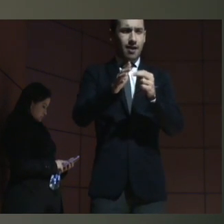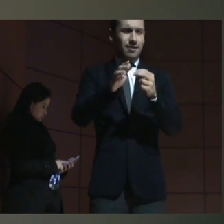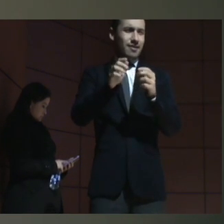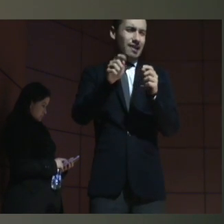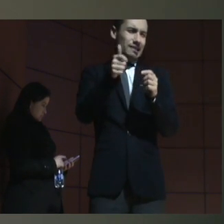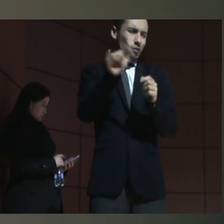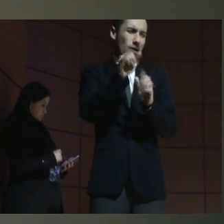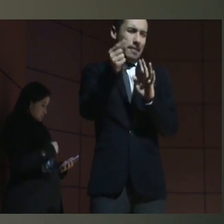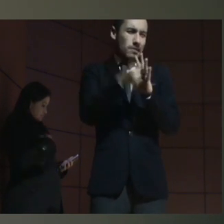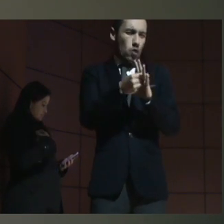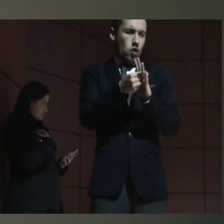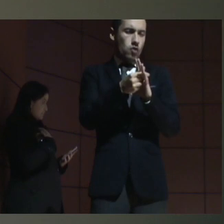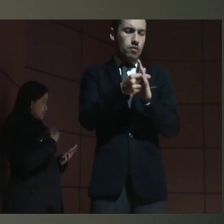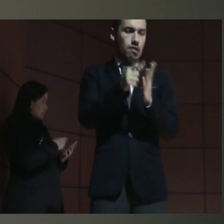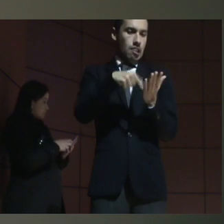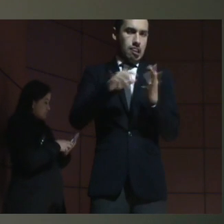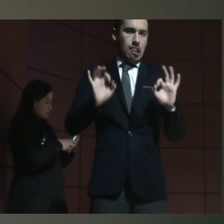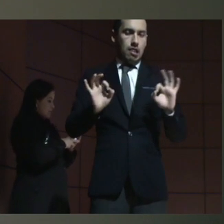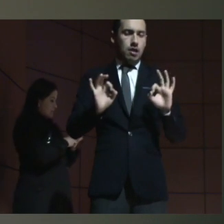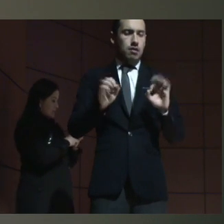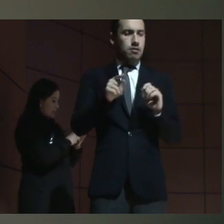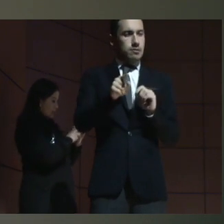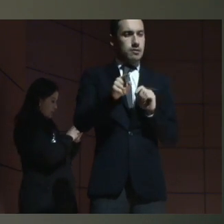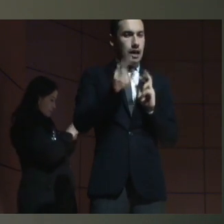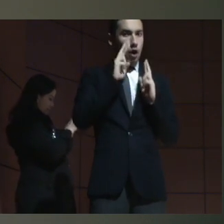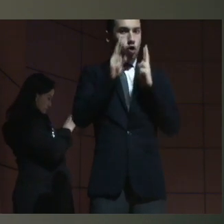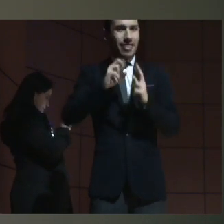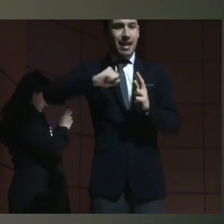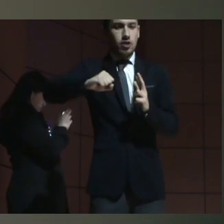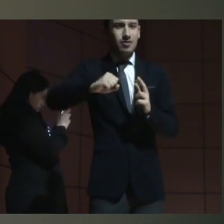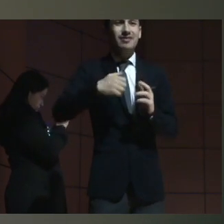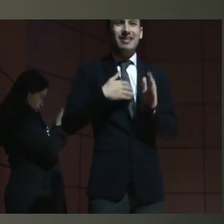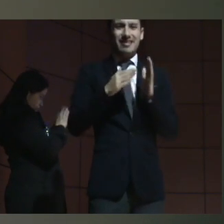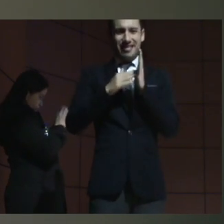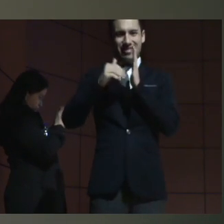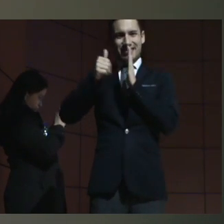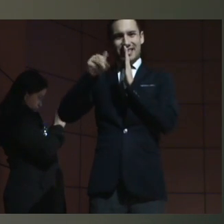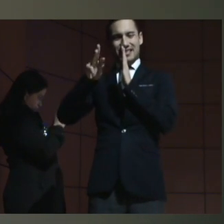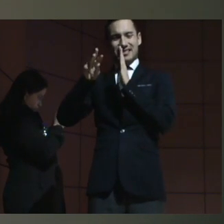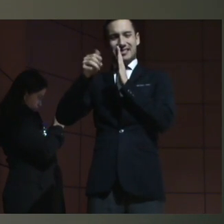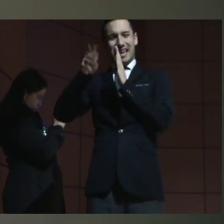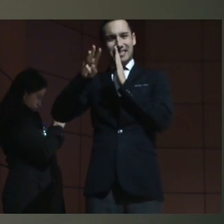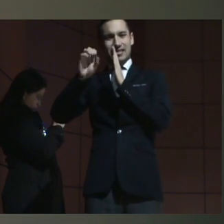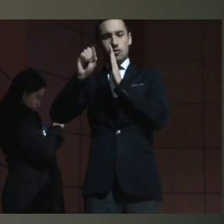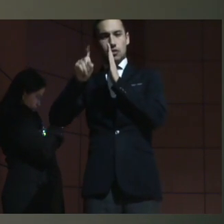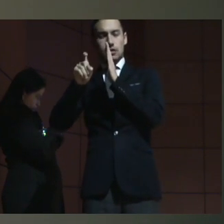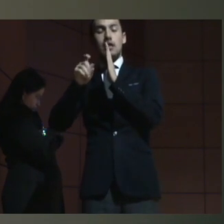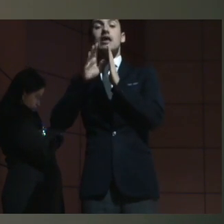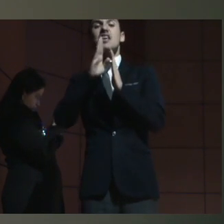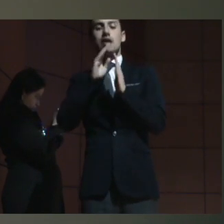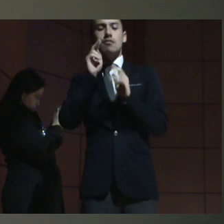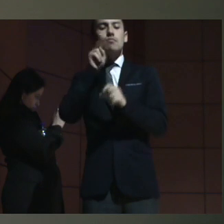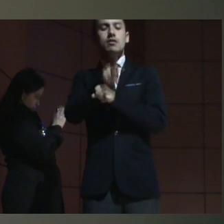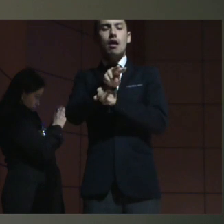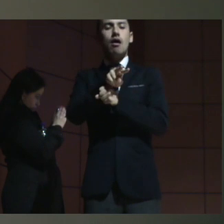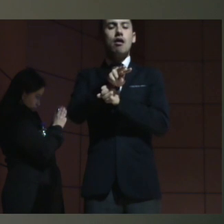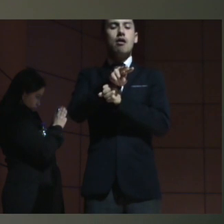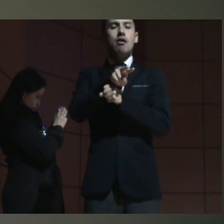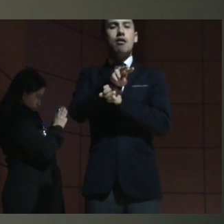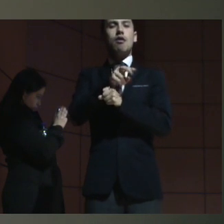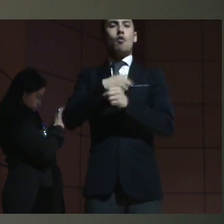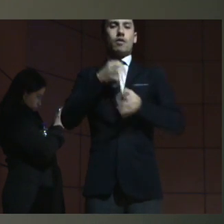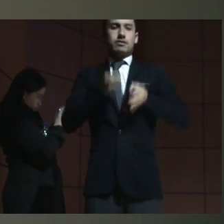todavía sujetos bajo el paradigma de las 1306 a que sea el juez quien permita y califique si es